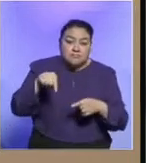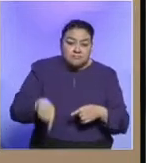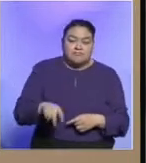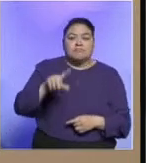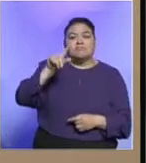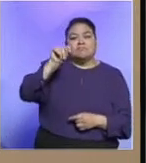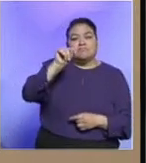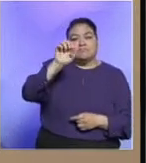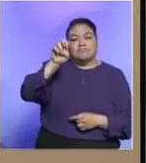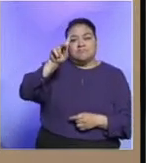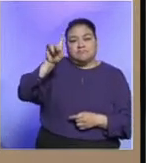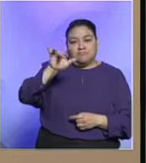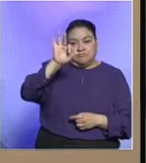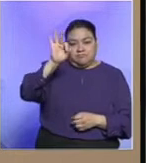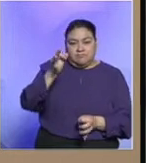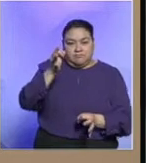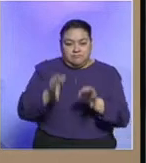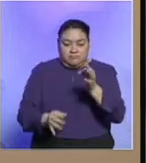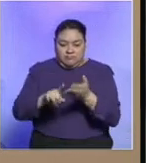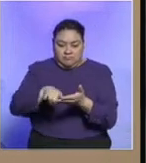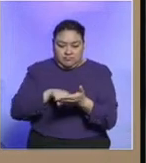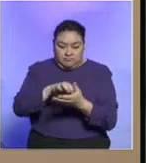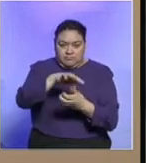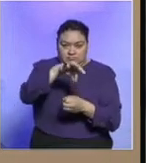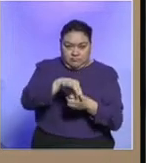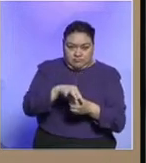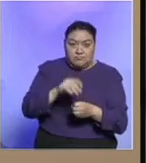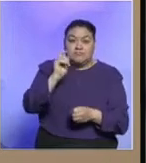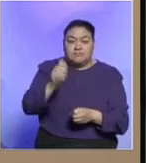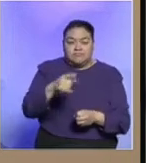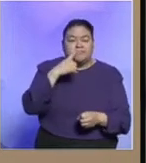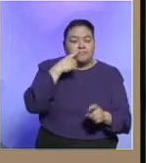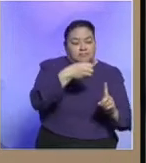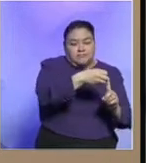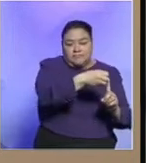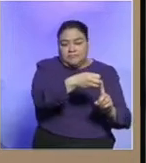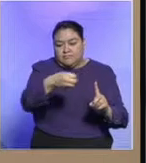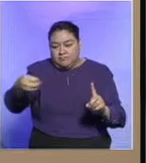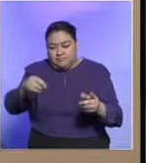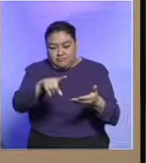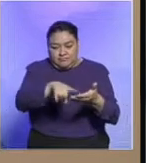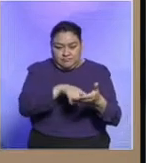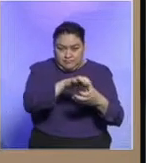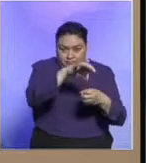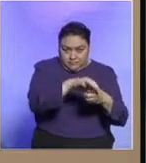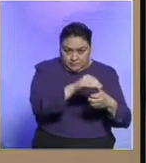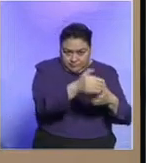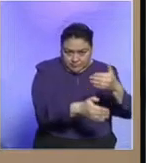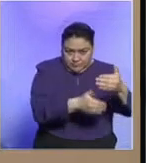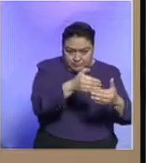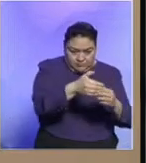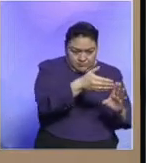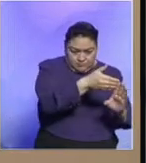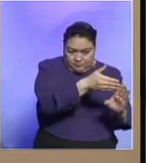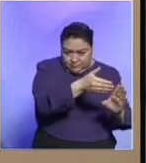Poder Judicial de la Federación. Si un proceso electoral, ya sea